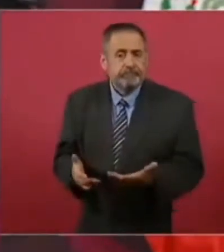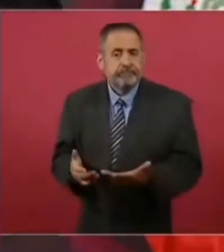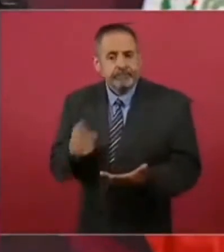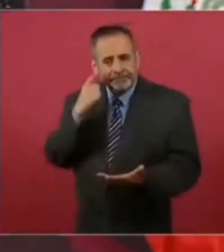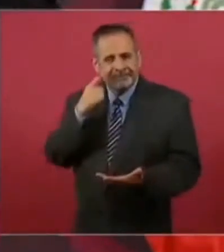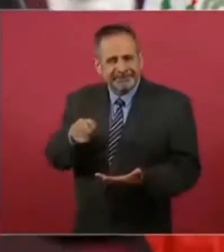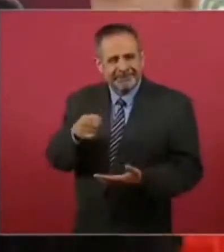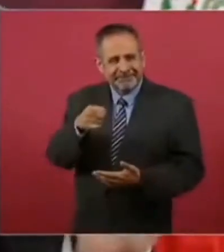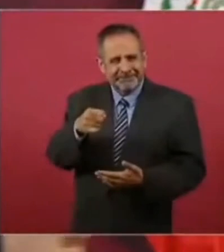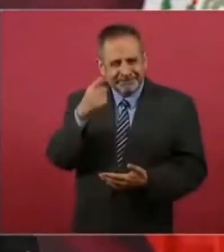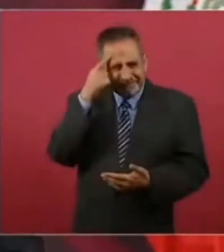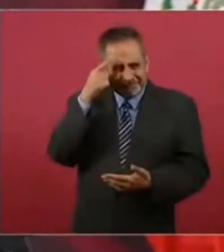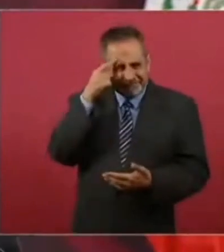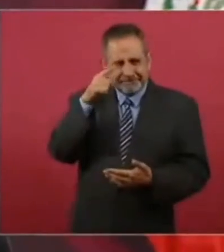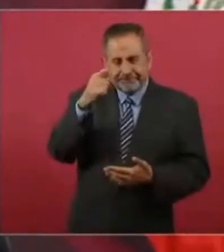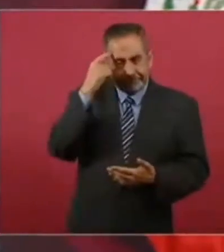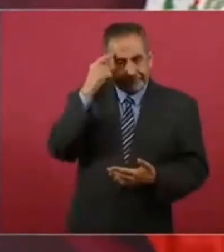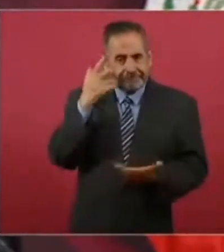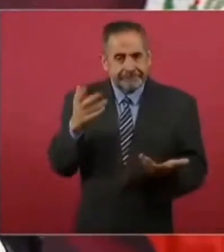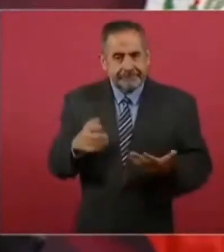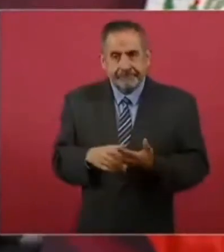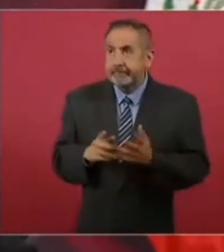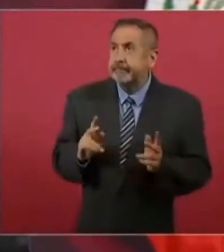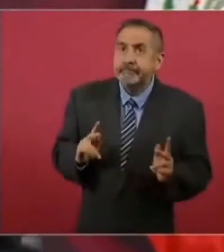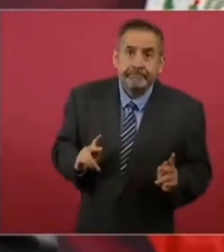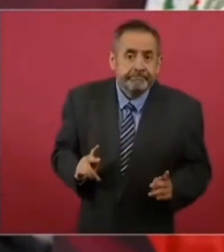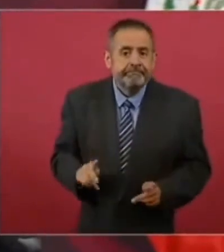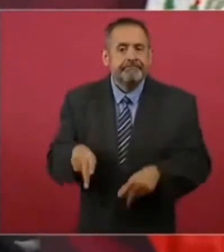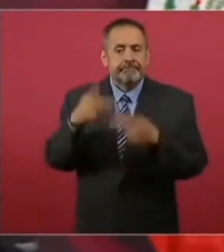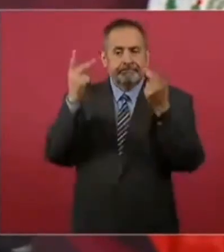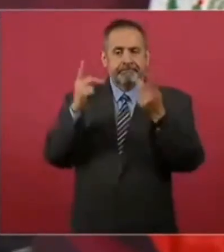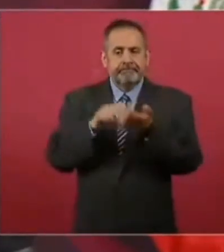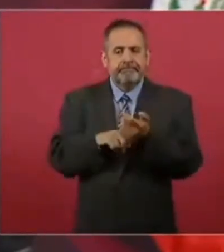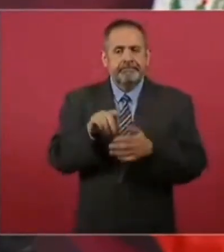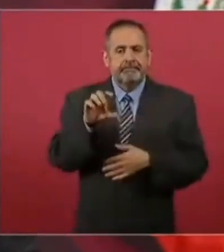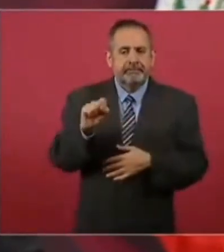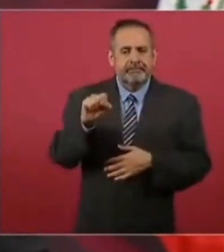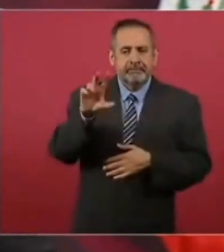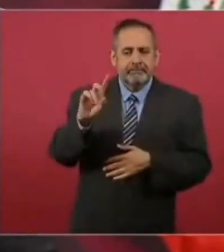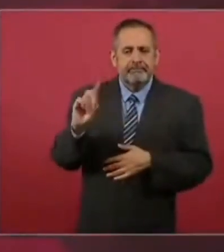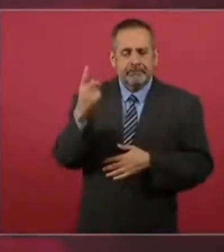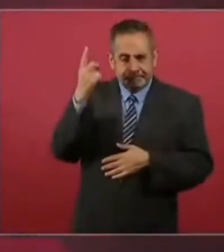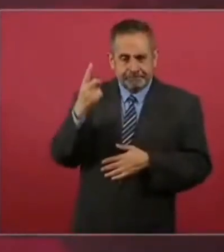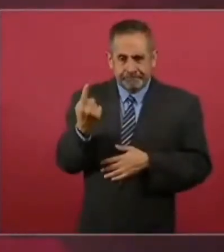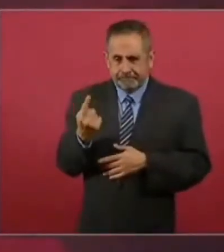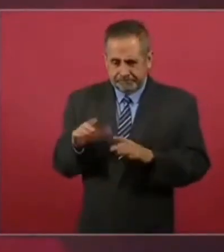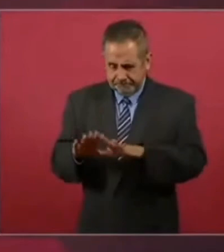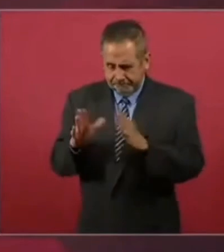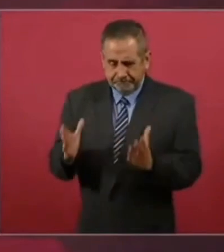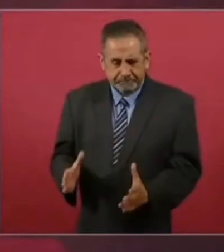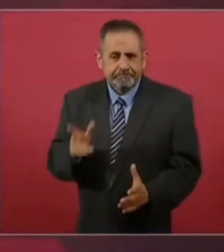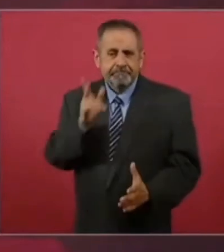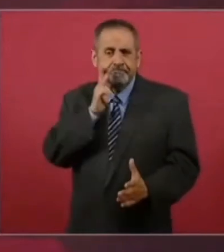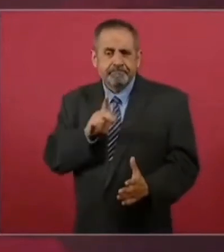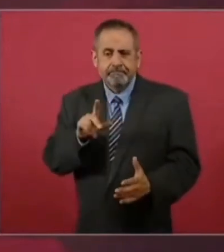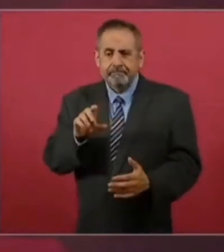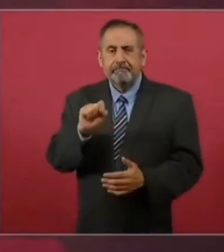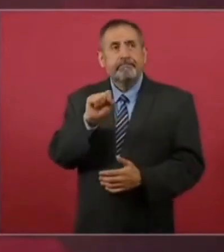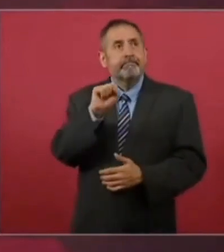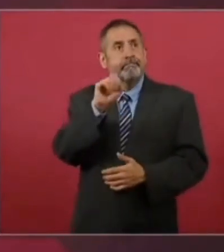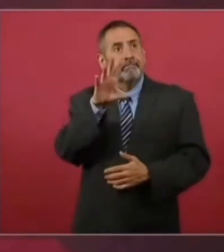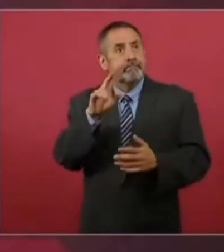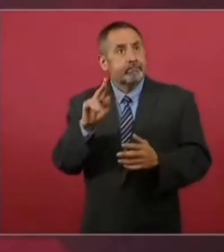Nada más para que se tenga una idea, se vende el barril de petróleo en 65 dólares y nos